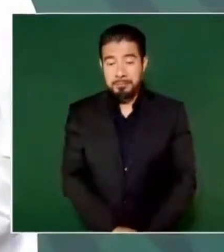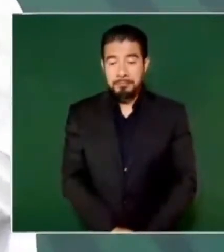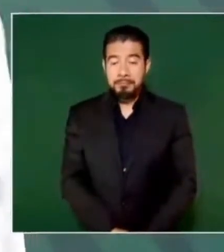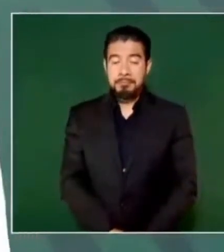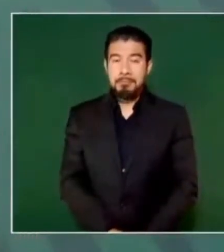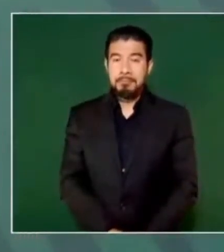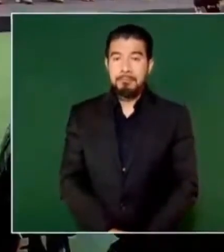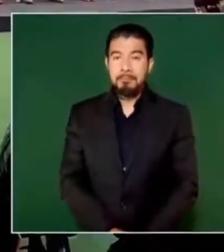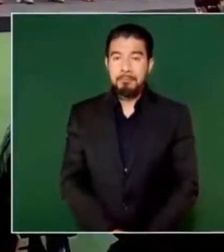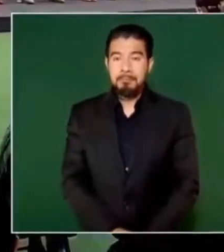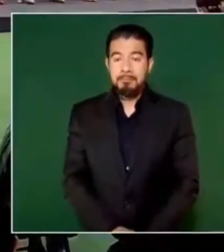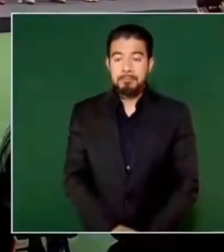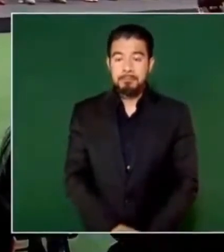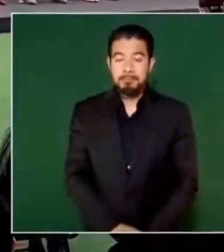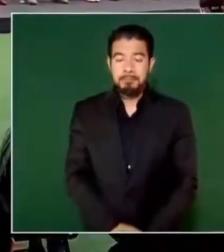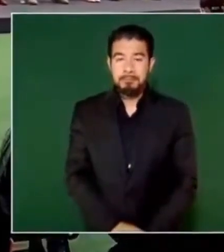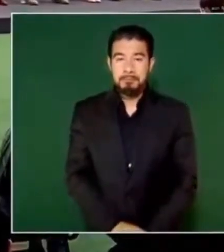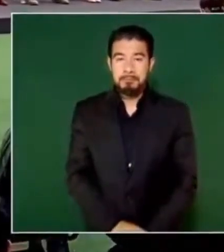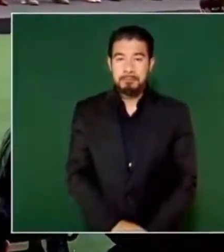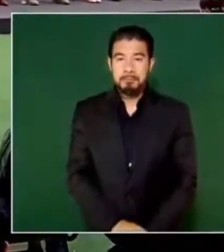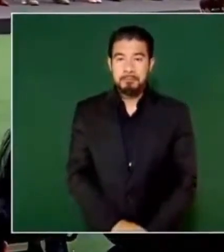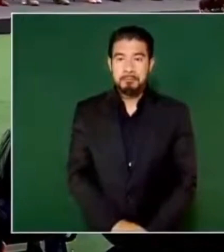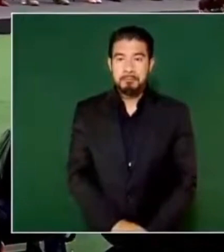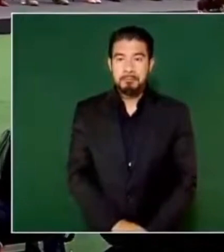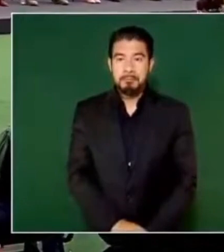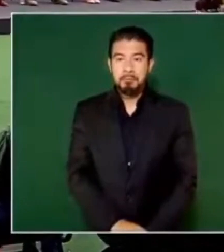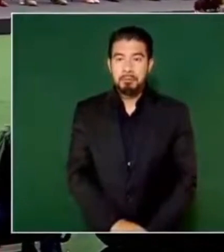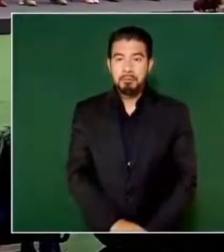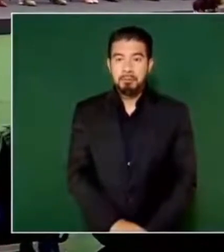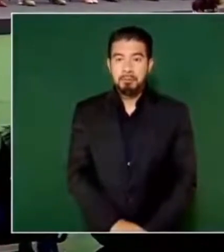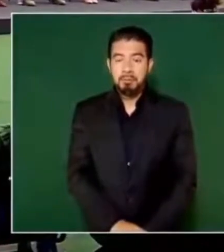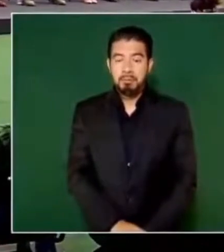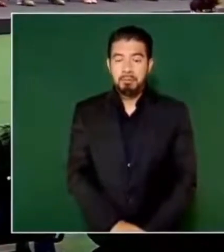Pues no funciona por esto.